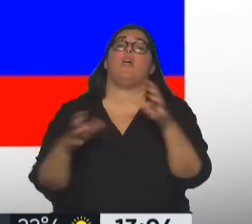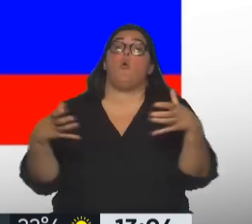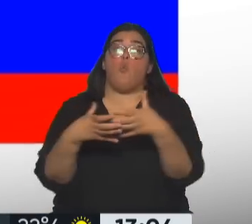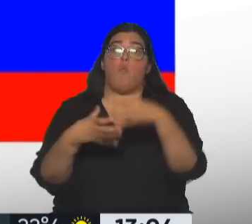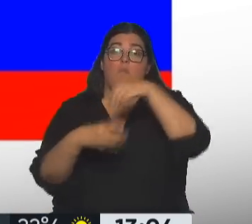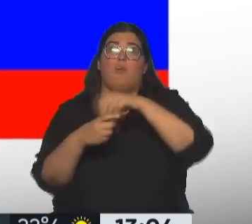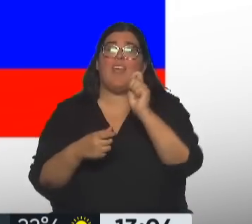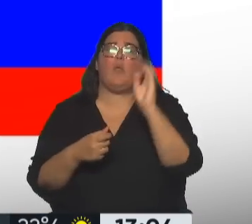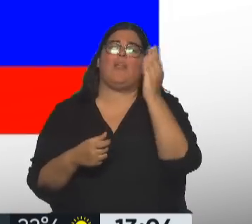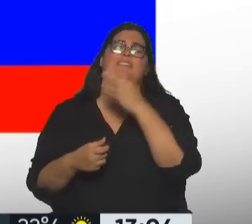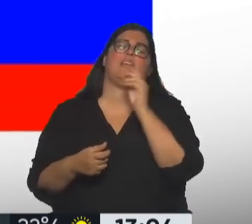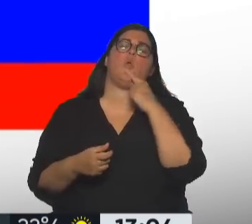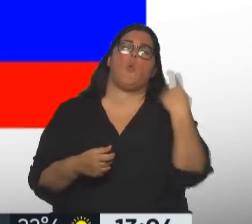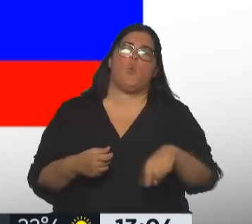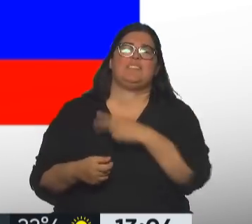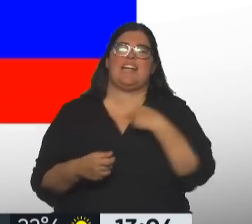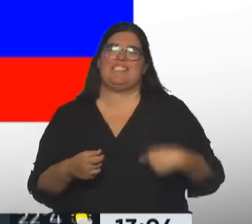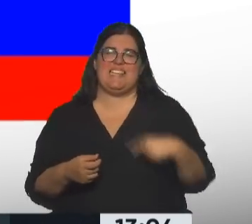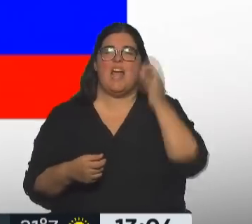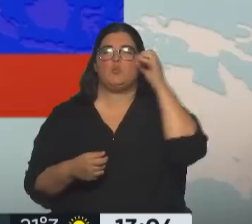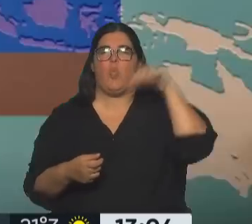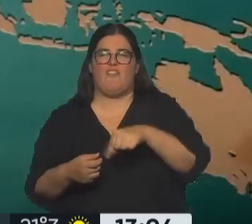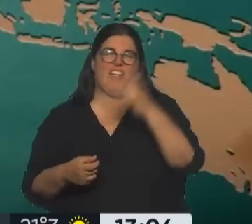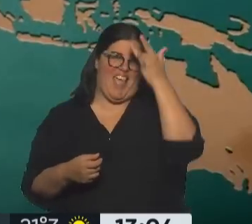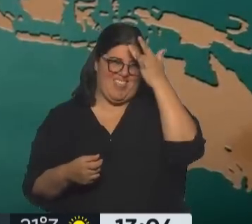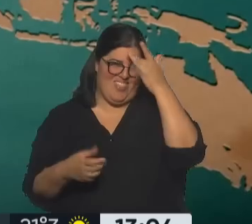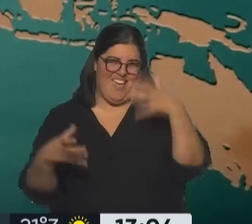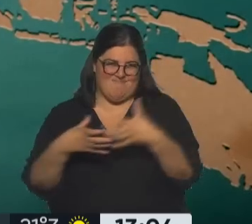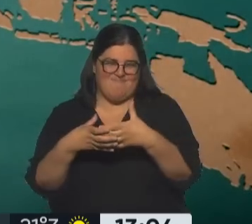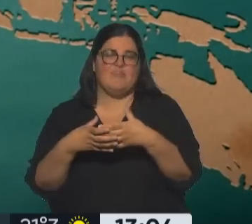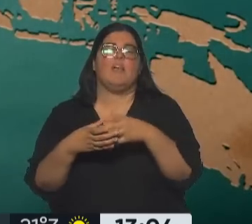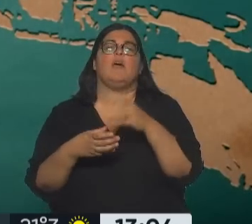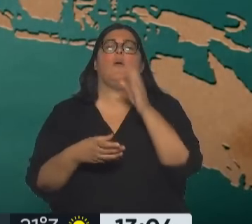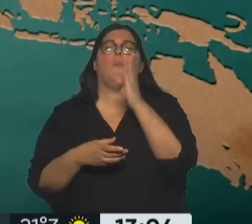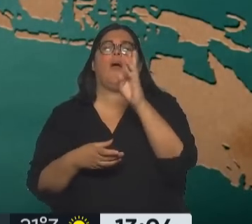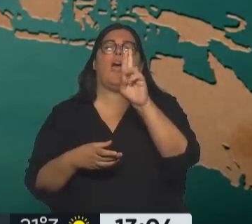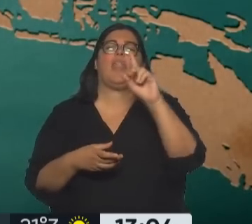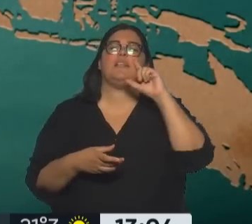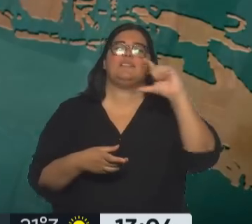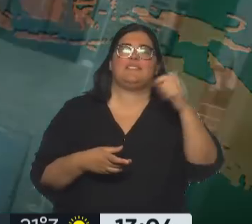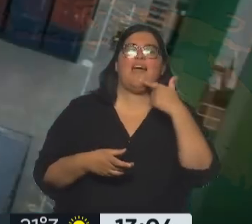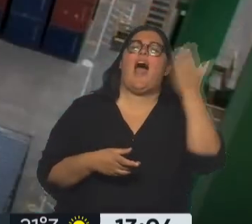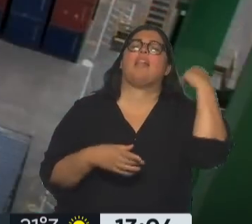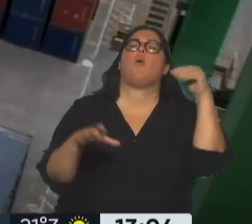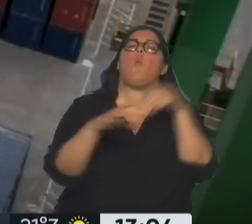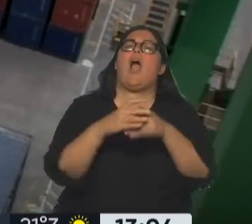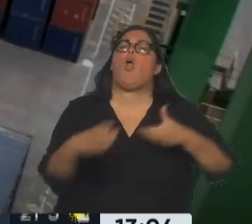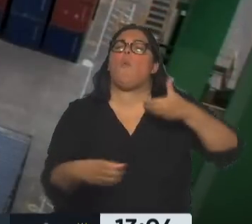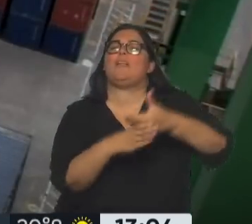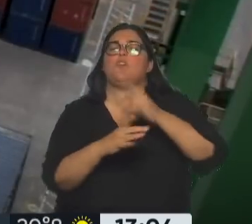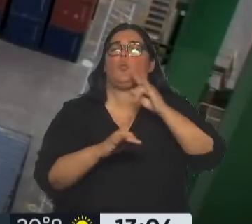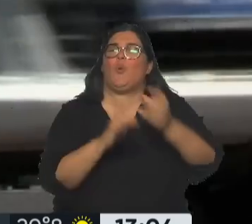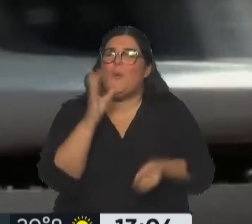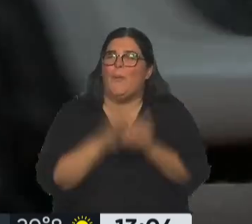Brasil, Rusia, India, China y Sudáfrica, comenzó como una sigla acuñada por un banco de inversión en 2001 y se convirtió en las 2